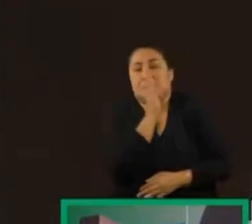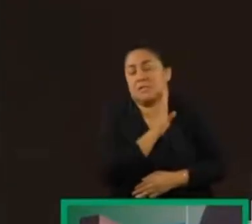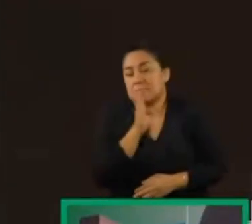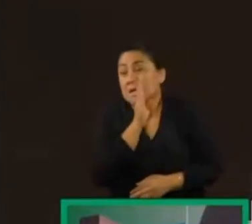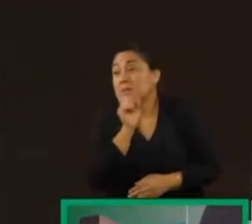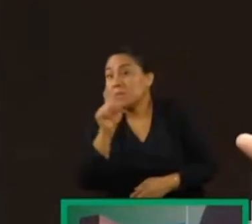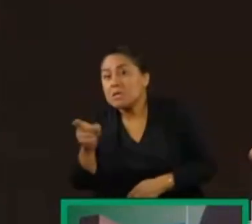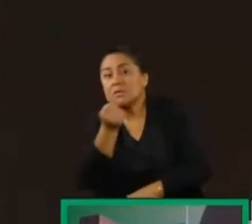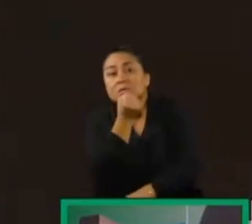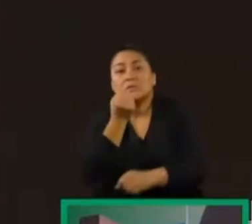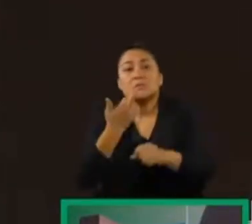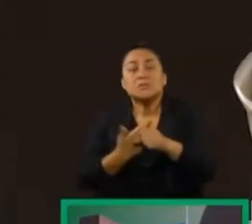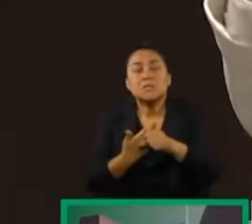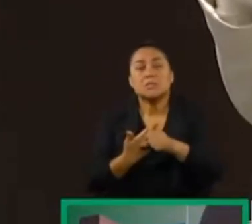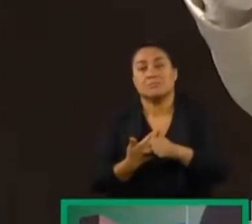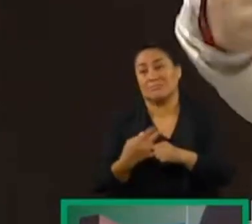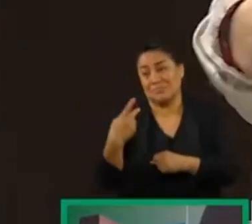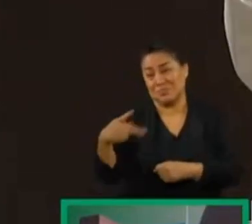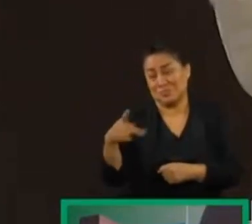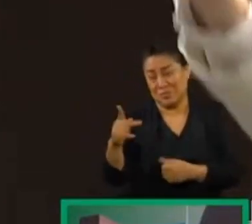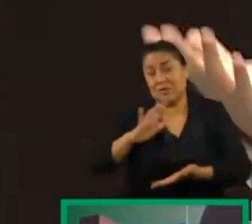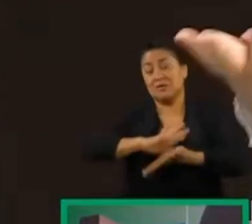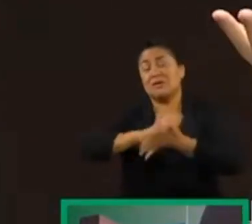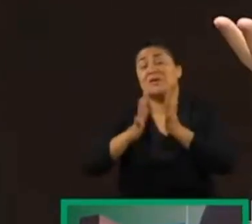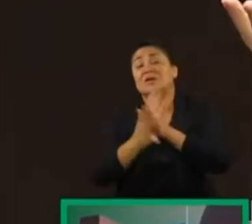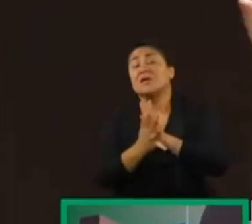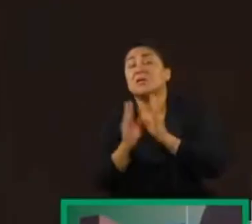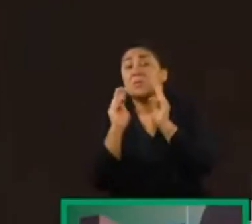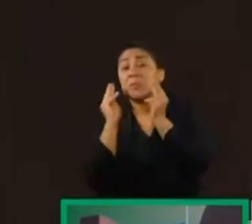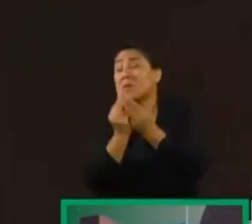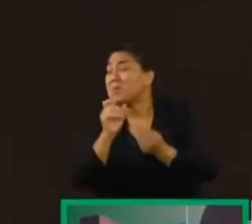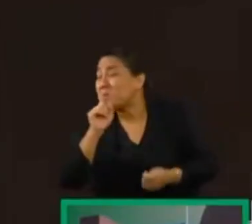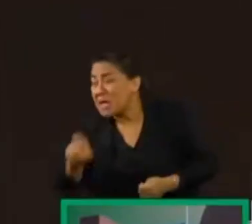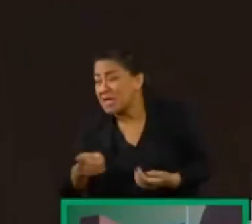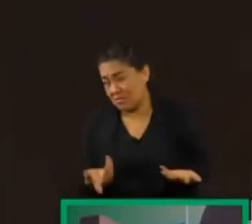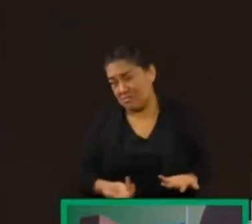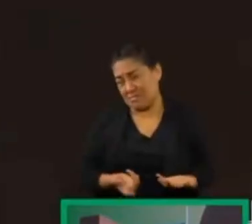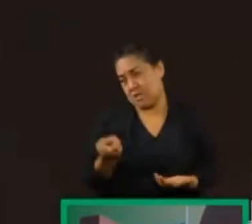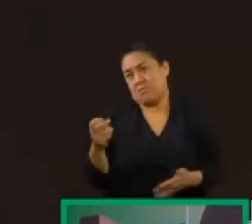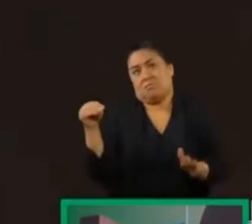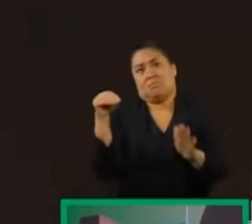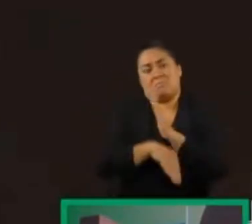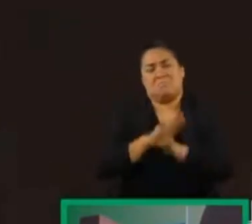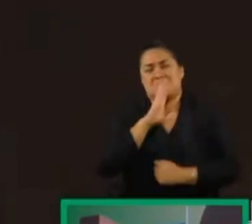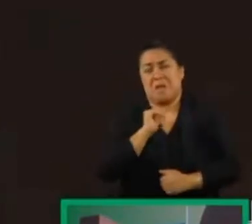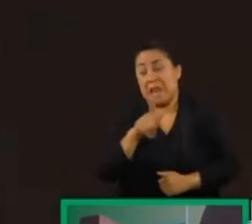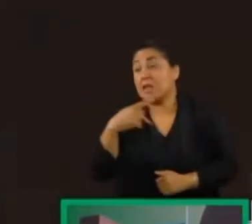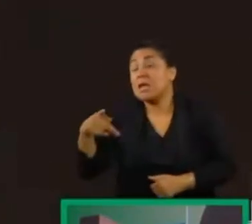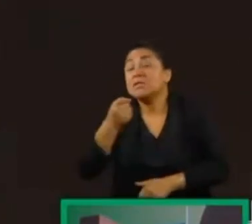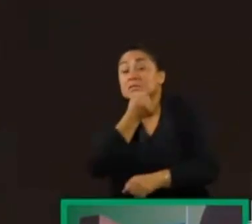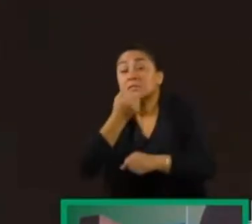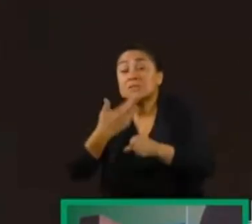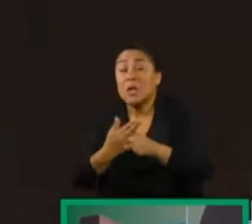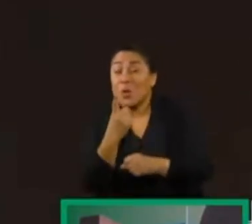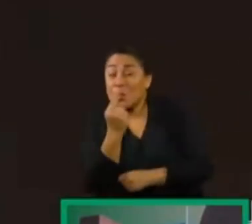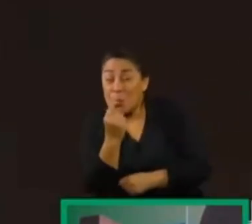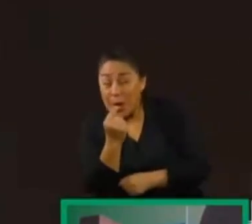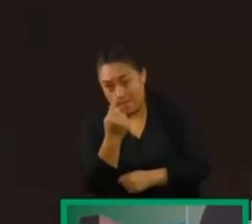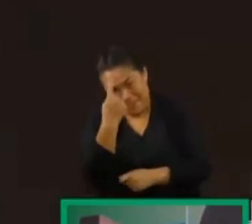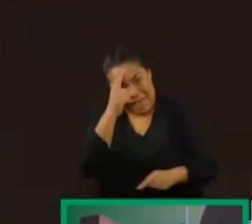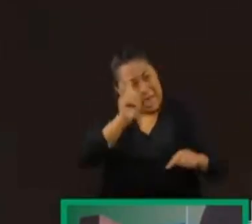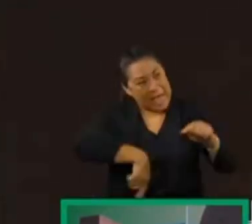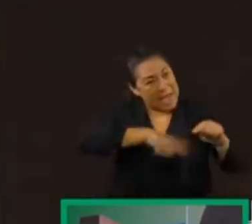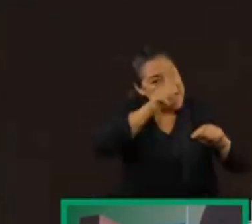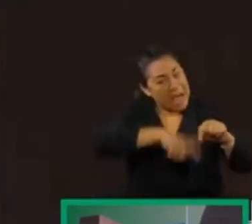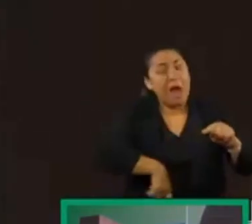si su secretario de Seguridad estaba coludido con el narco? ¿Cómo no iba a ser un fracaso si su secretario de Seguridad, en vez de